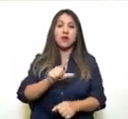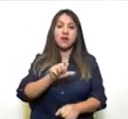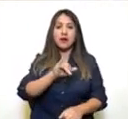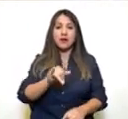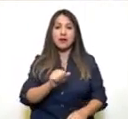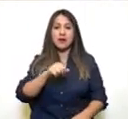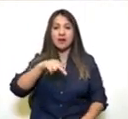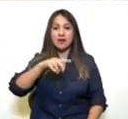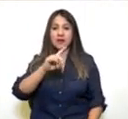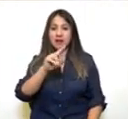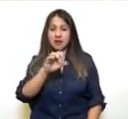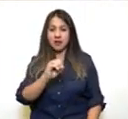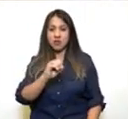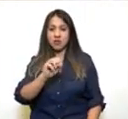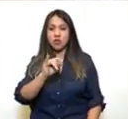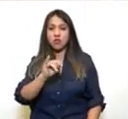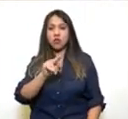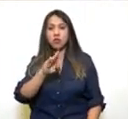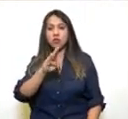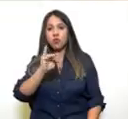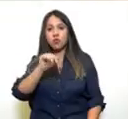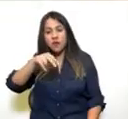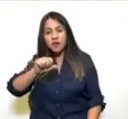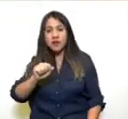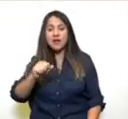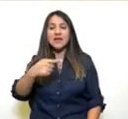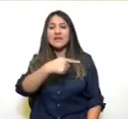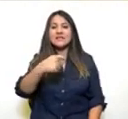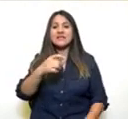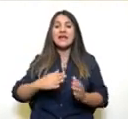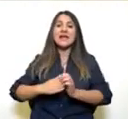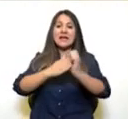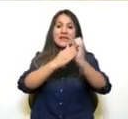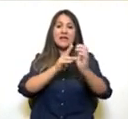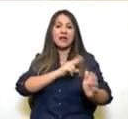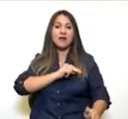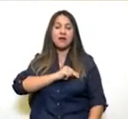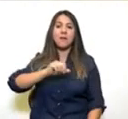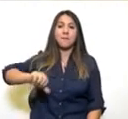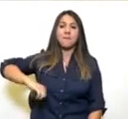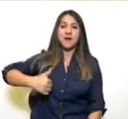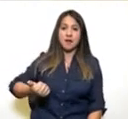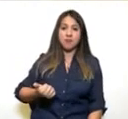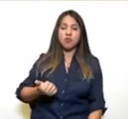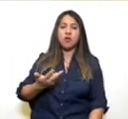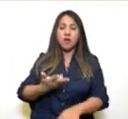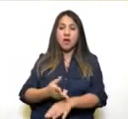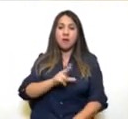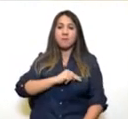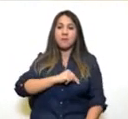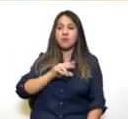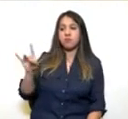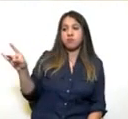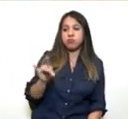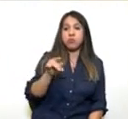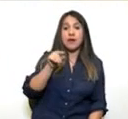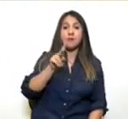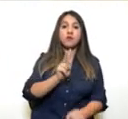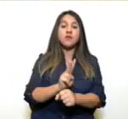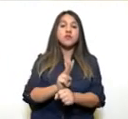urbina uno de los 100 líderes premiados jóvenes líderes premiado alejandro que es el